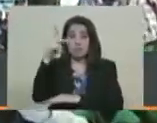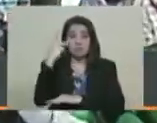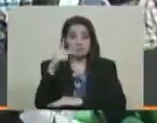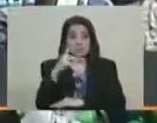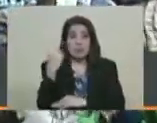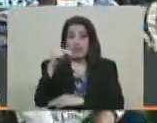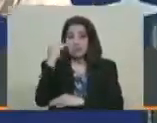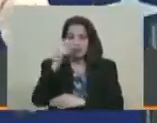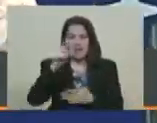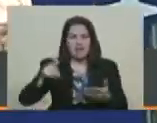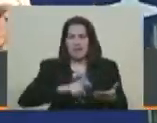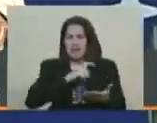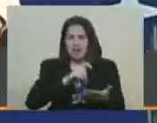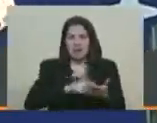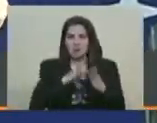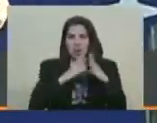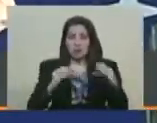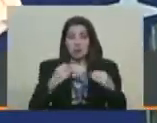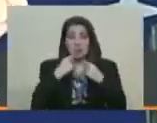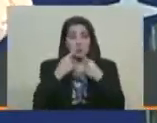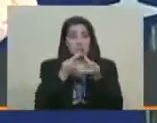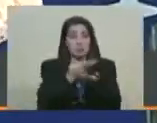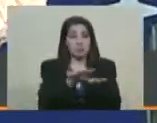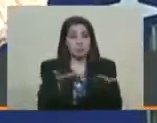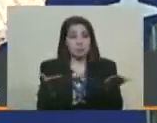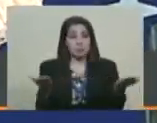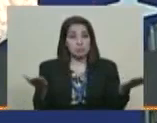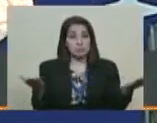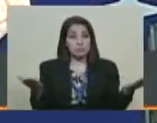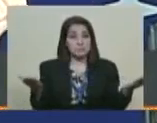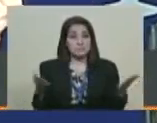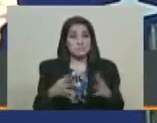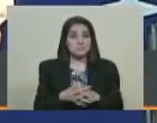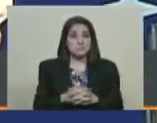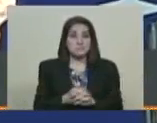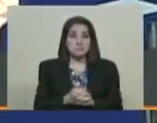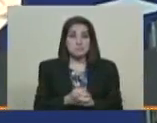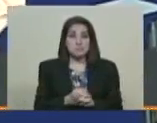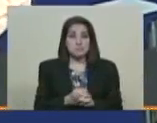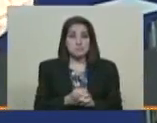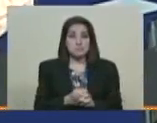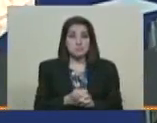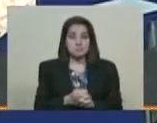Lo digo aquí abiertamente. Ahora, fíjense ustedes.